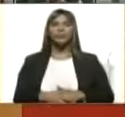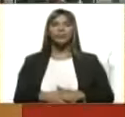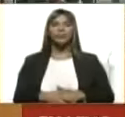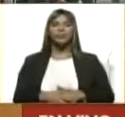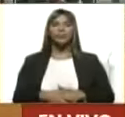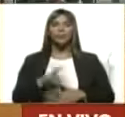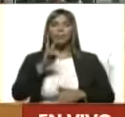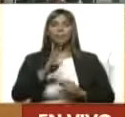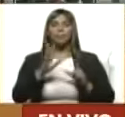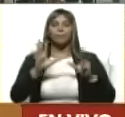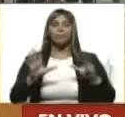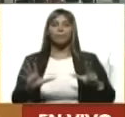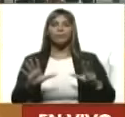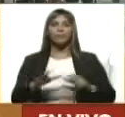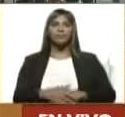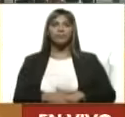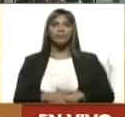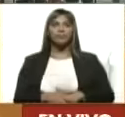28,